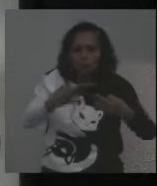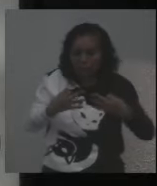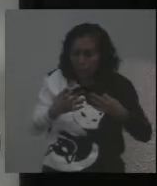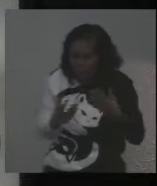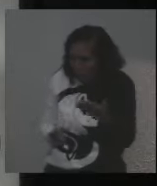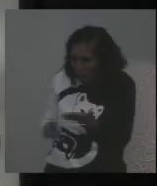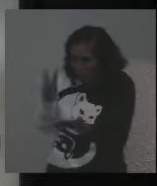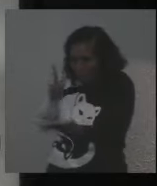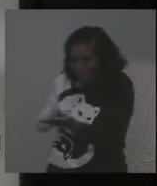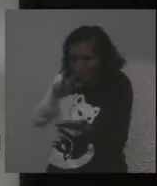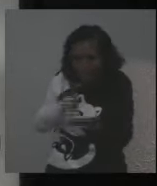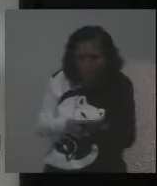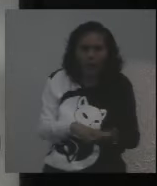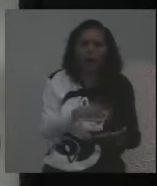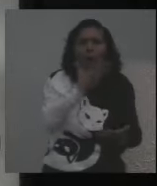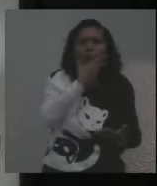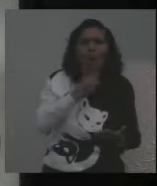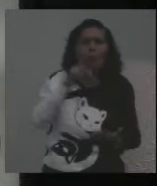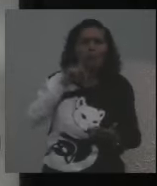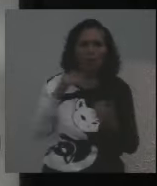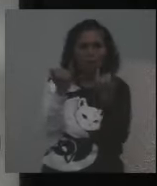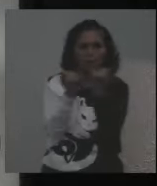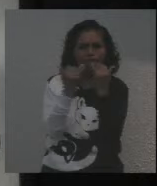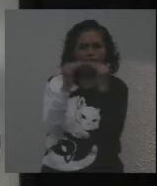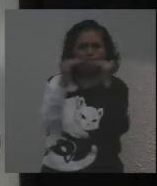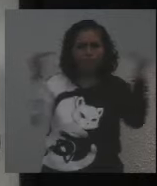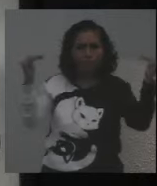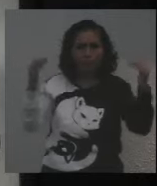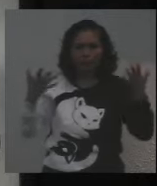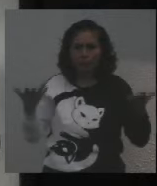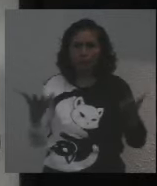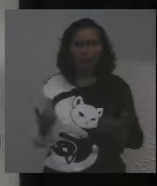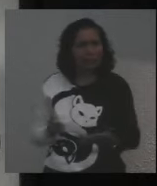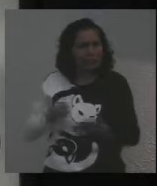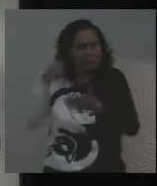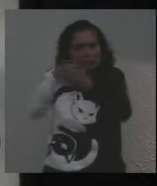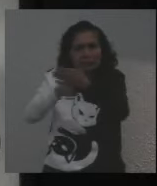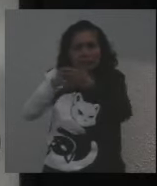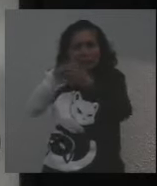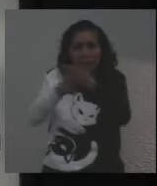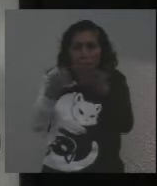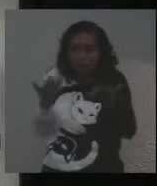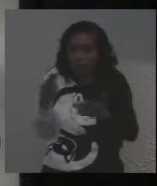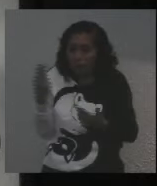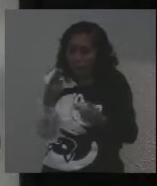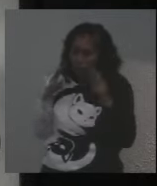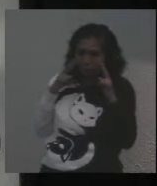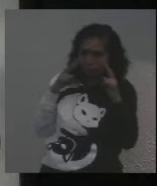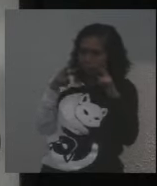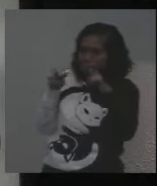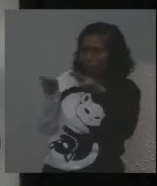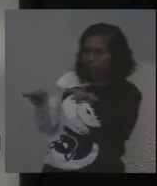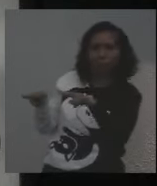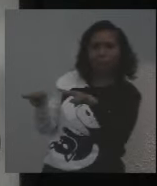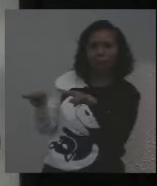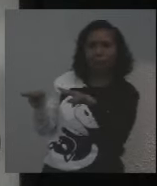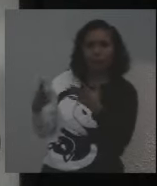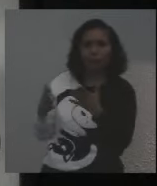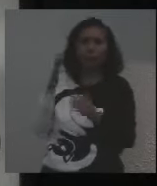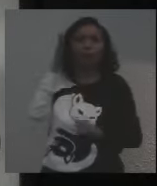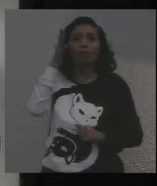de la equidad de género y nos reclaman Con urgencia enfocar nuestra mirada hacia el futuro un